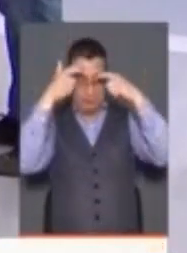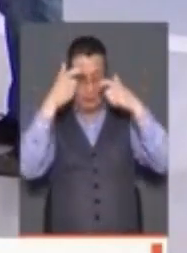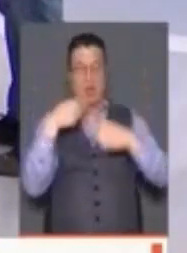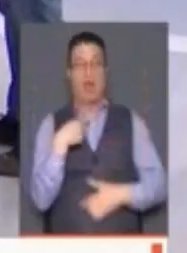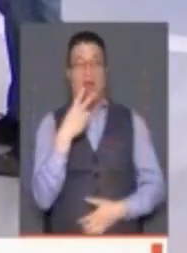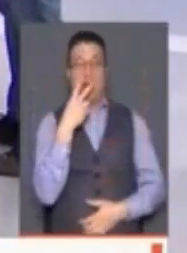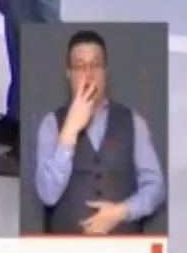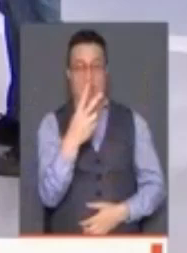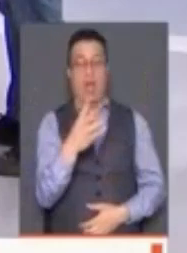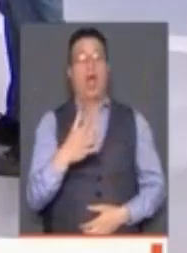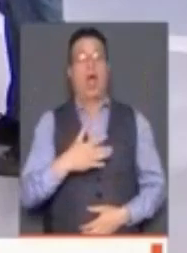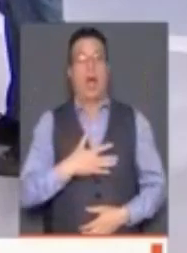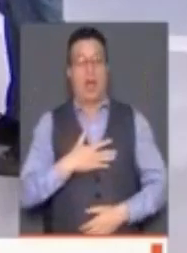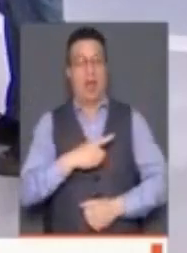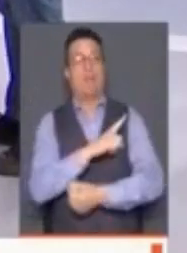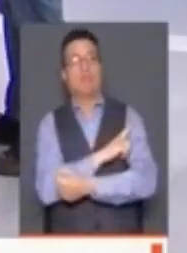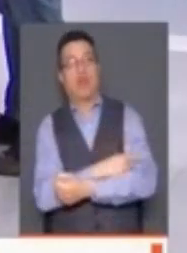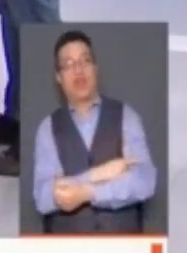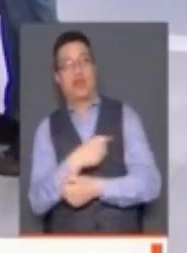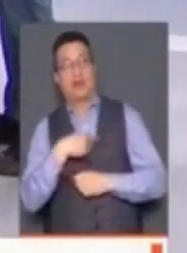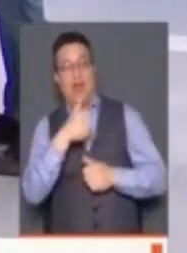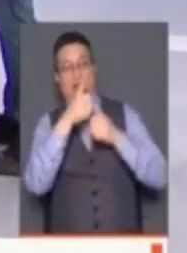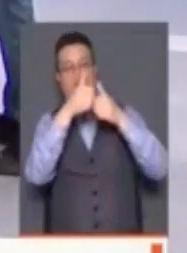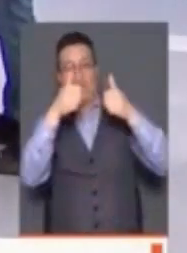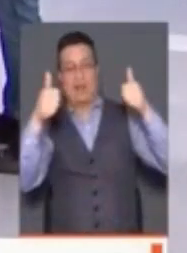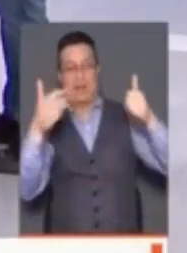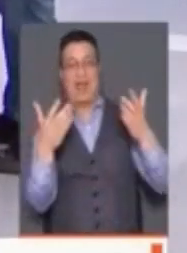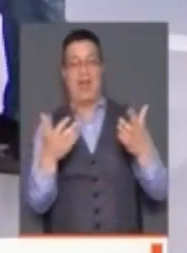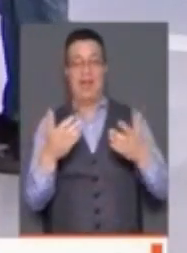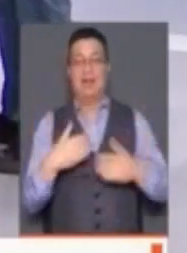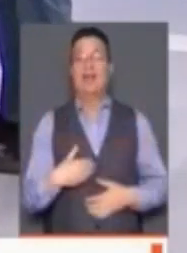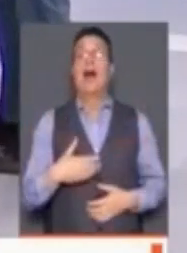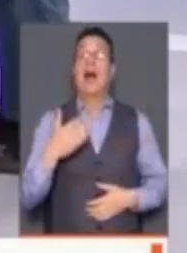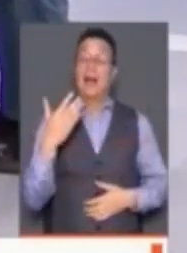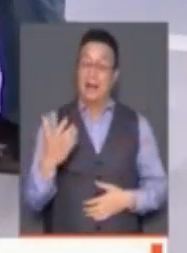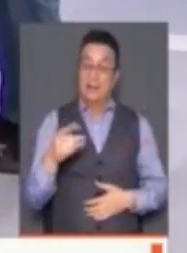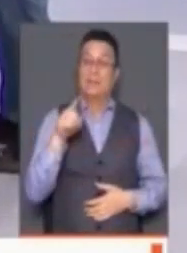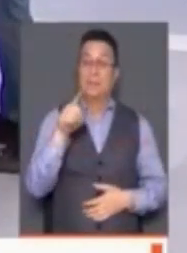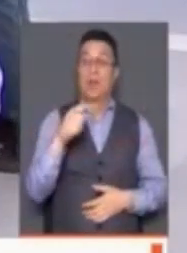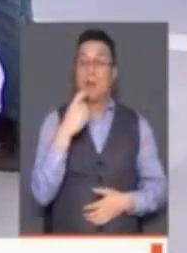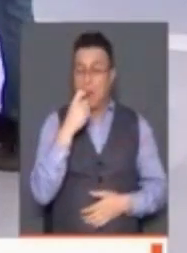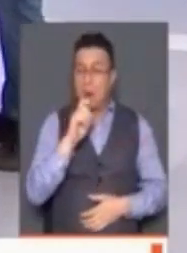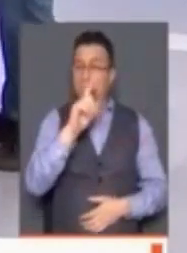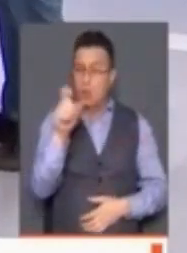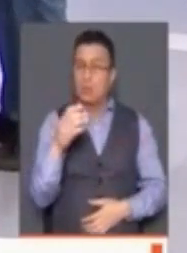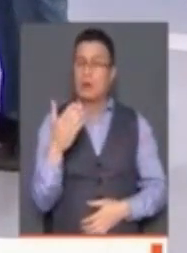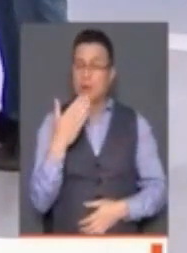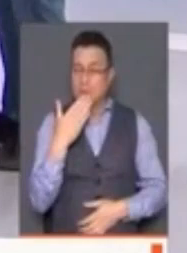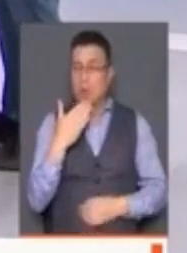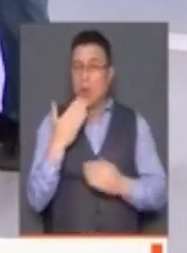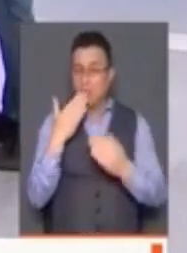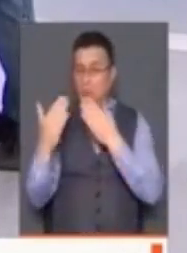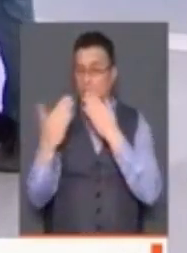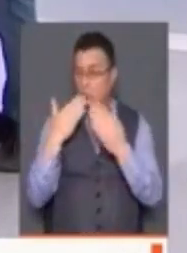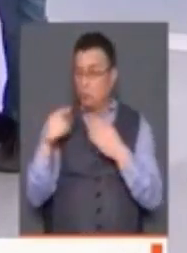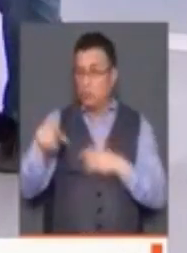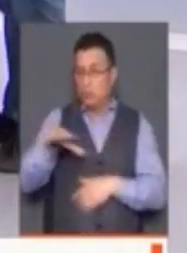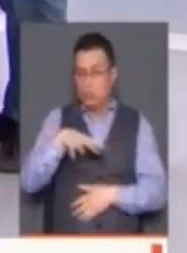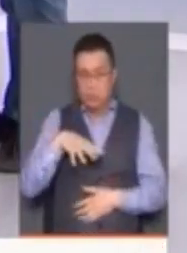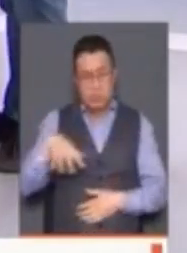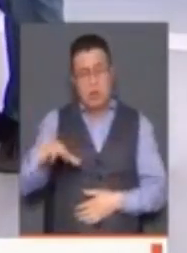tocar lo que es el poder y la autoridad. Y la historia. Uh-huh. Antes de comentar, pero no, es que tengo una pregunta que también lo tenía, que estábamos conversando, que me parece muy interesante. ¿Por